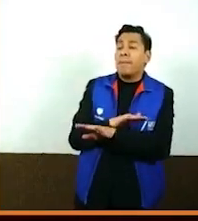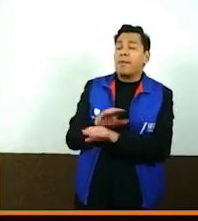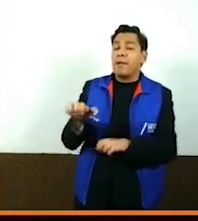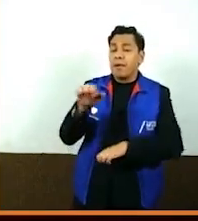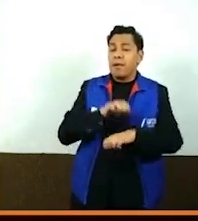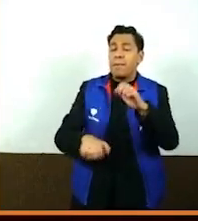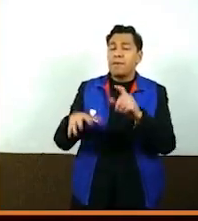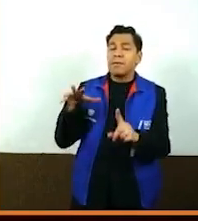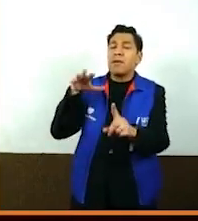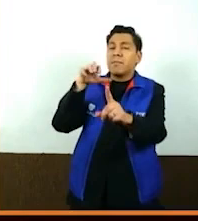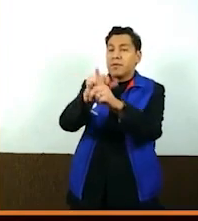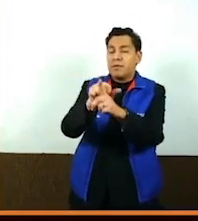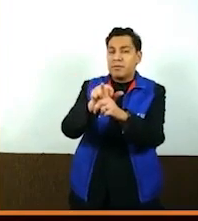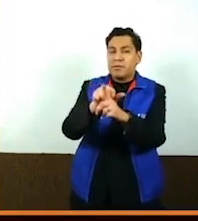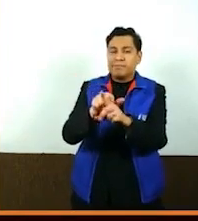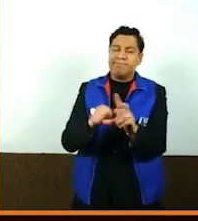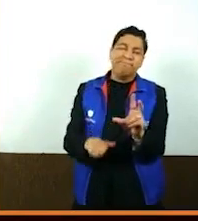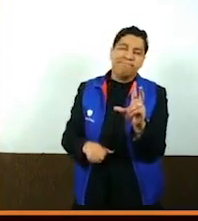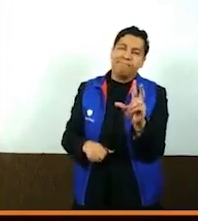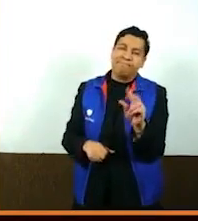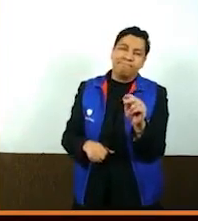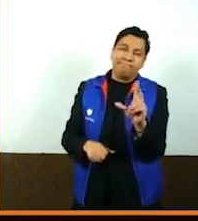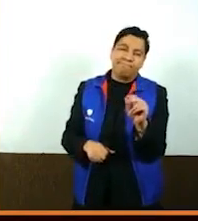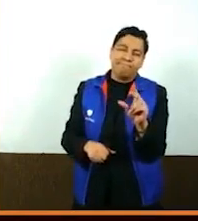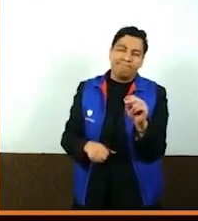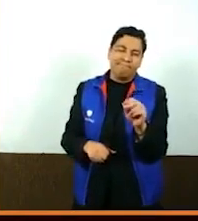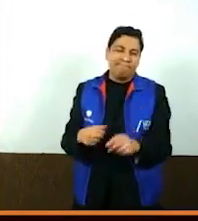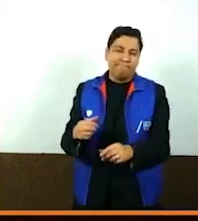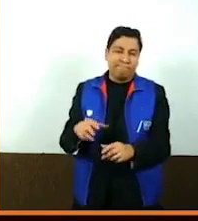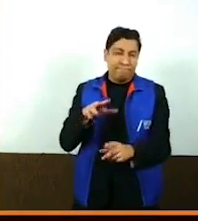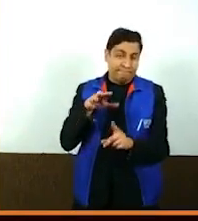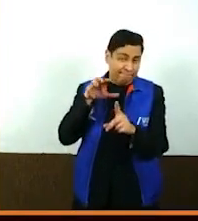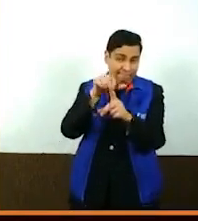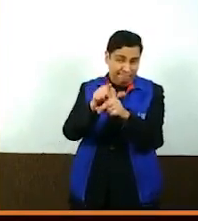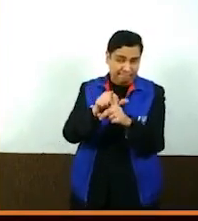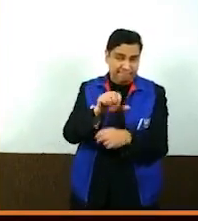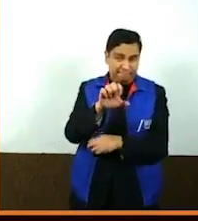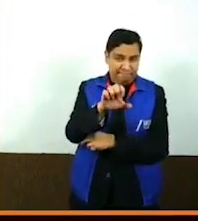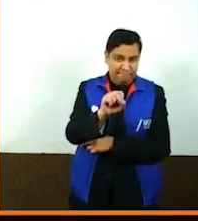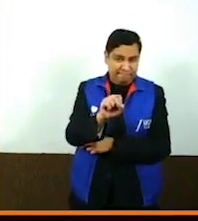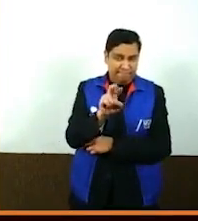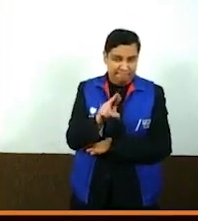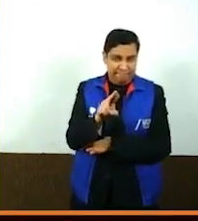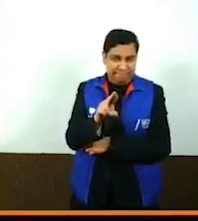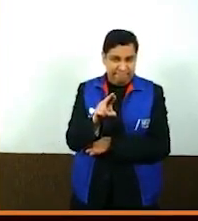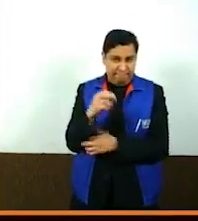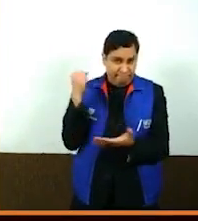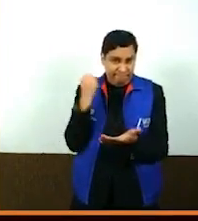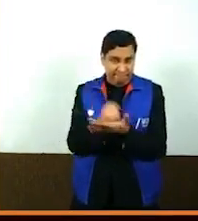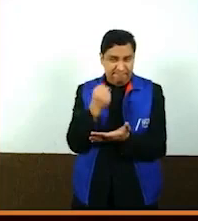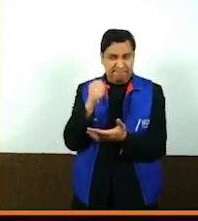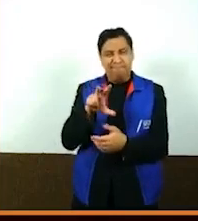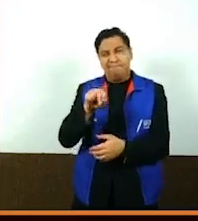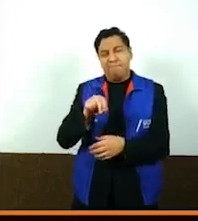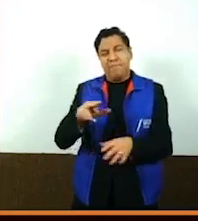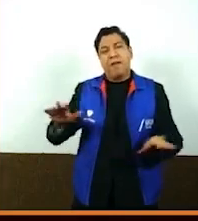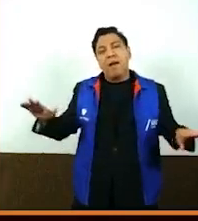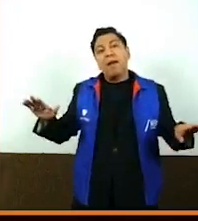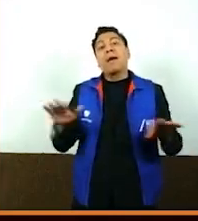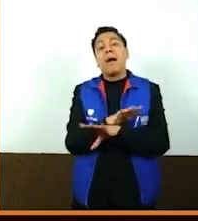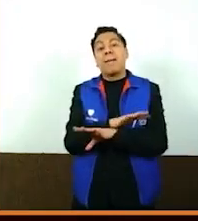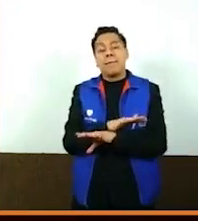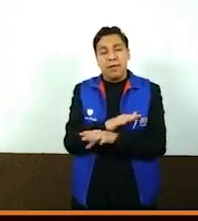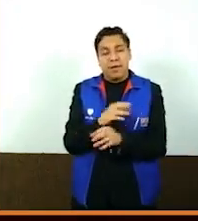conseguir una meta, que es tener el distintivo. La meta no es tener el distintivo, la meta es transformar a la organización en